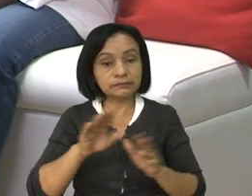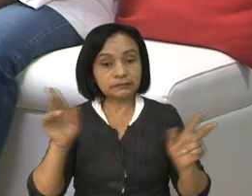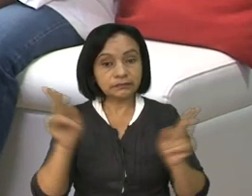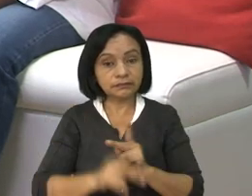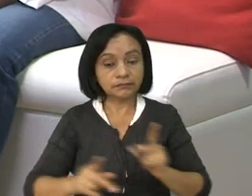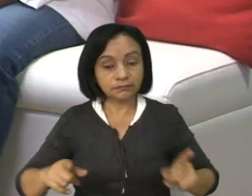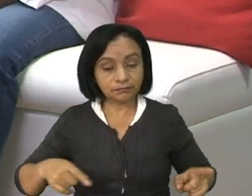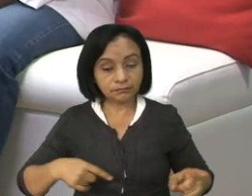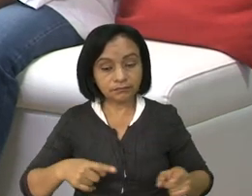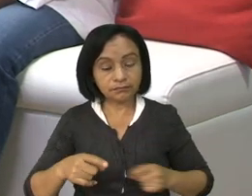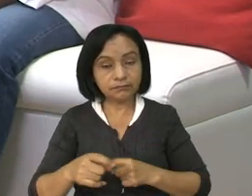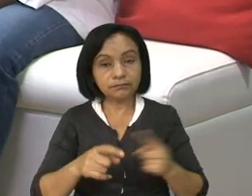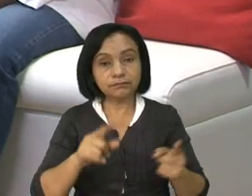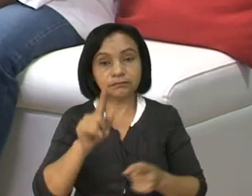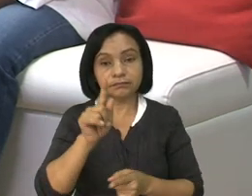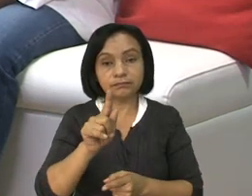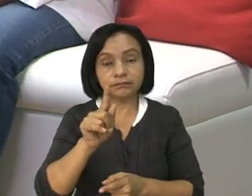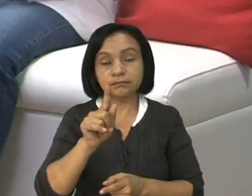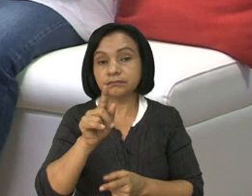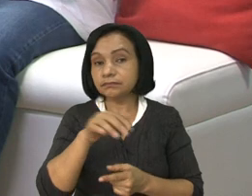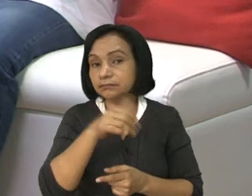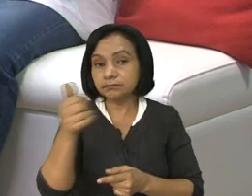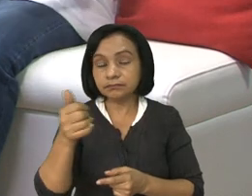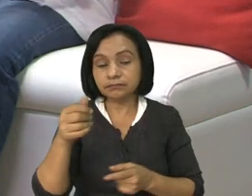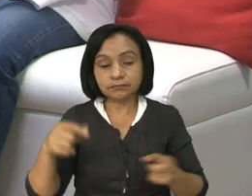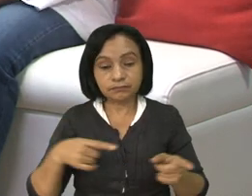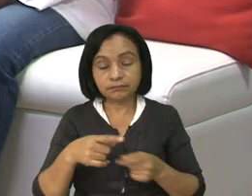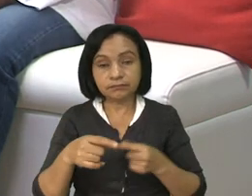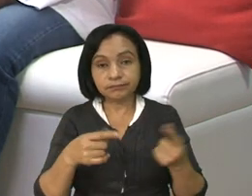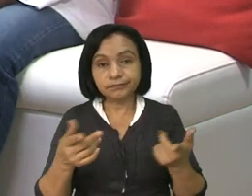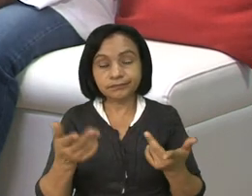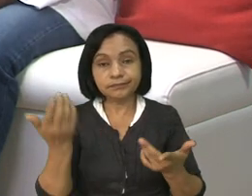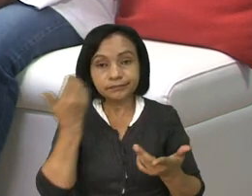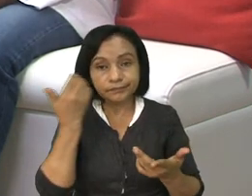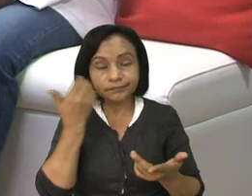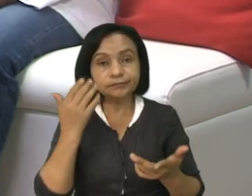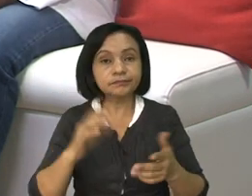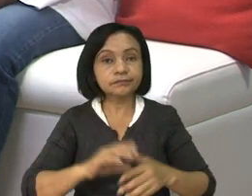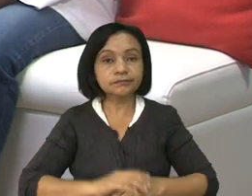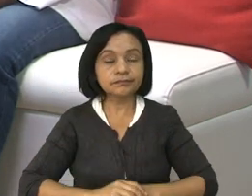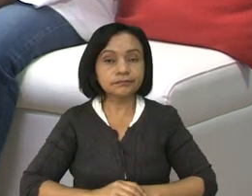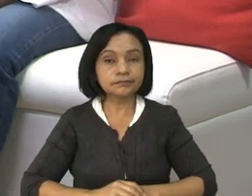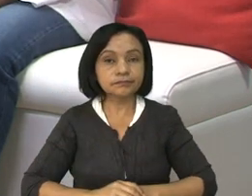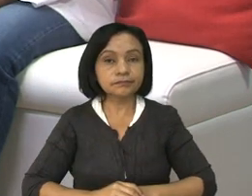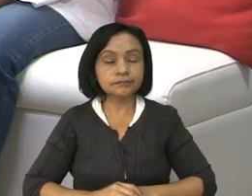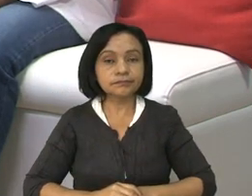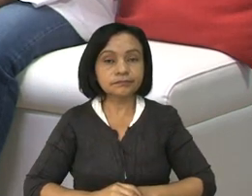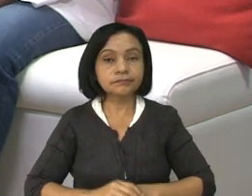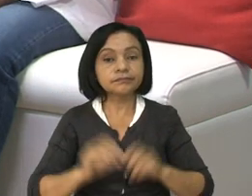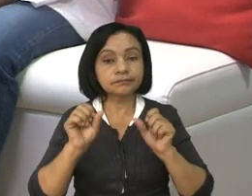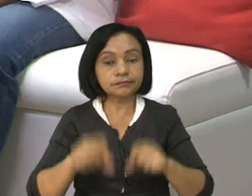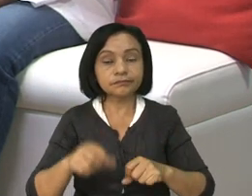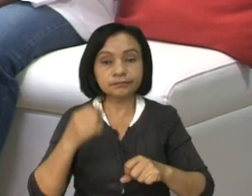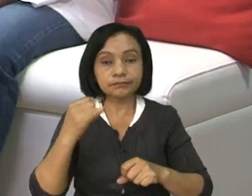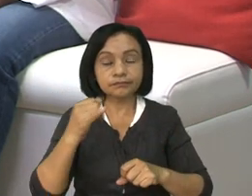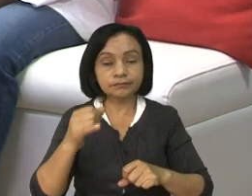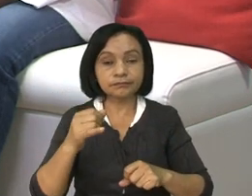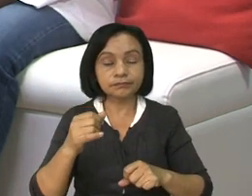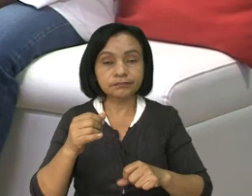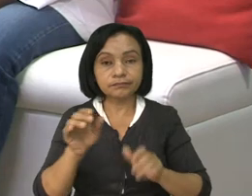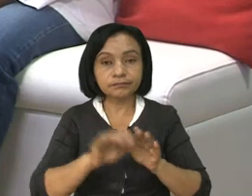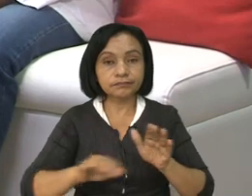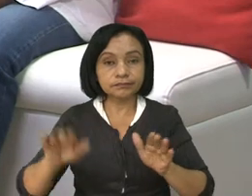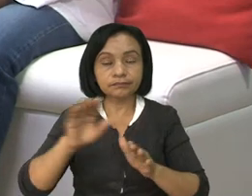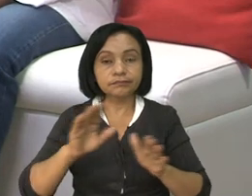agresivos. Y para otro tipo de enfermedades también, pero sí, pero pues, para enfermedades